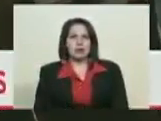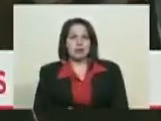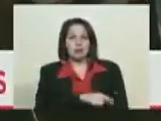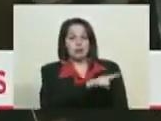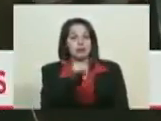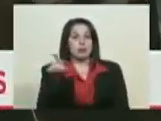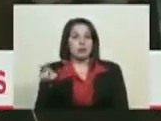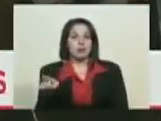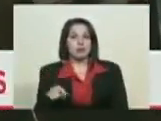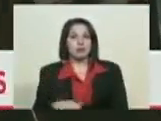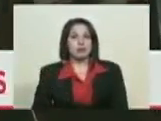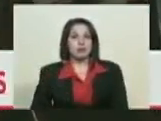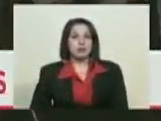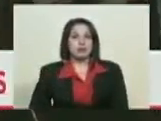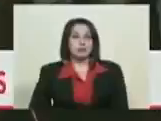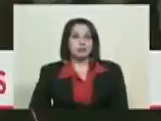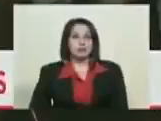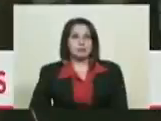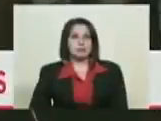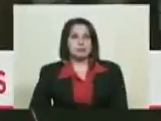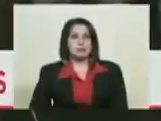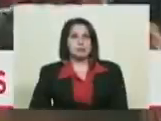ustedes.